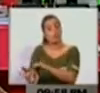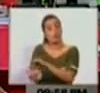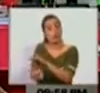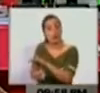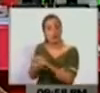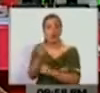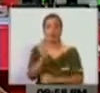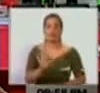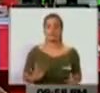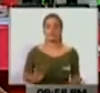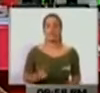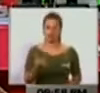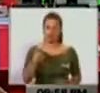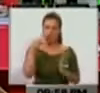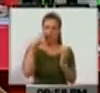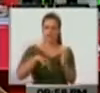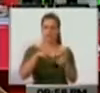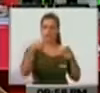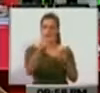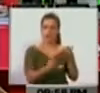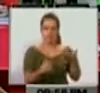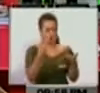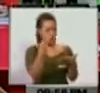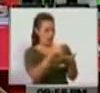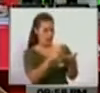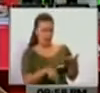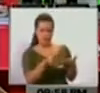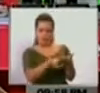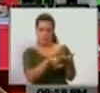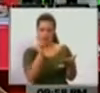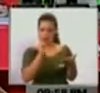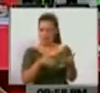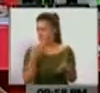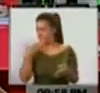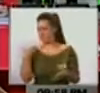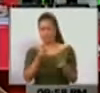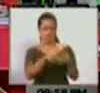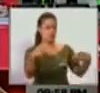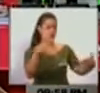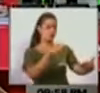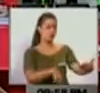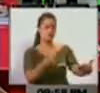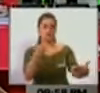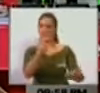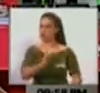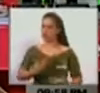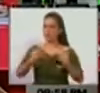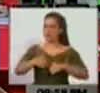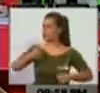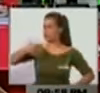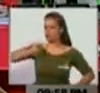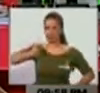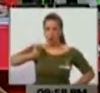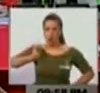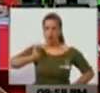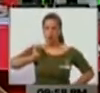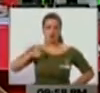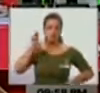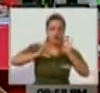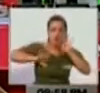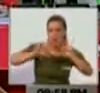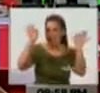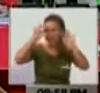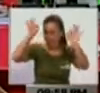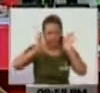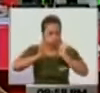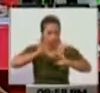un empresario en la prensa, una página que pagó, diciendo que él no era ningún delincuente, que lo querían meter en un delito en